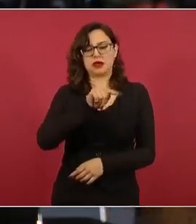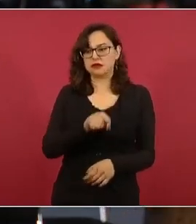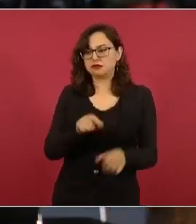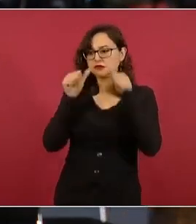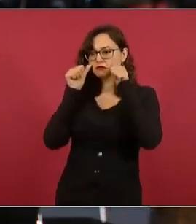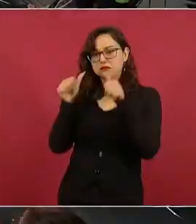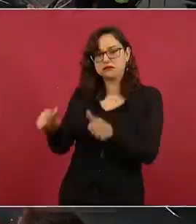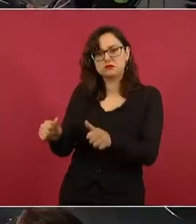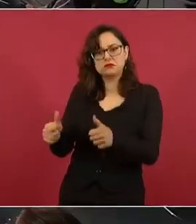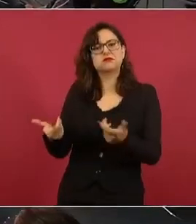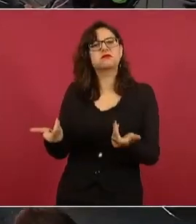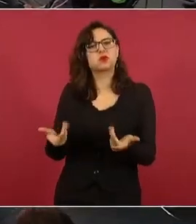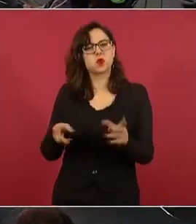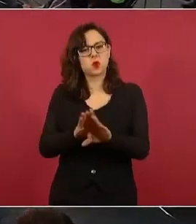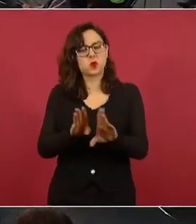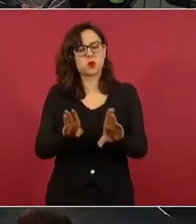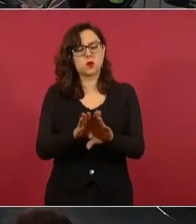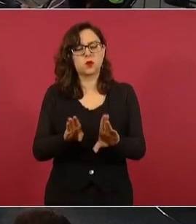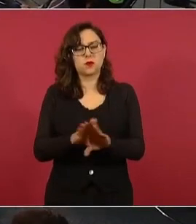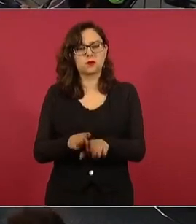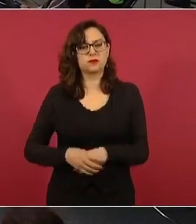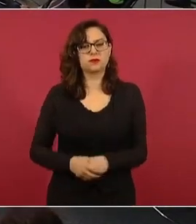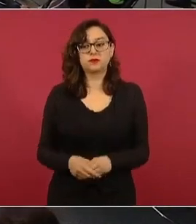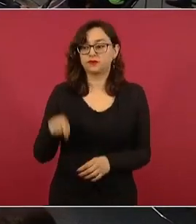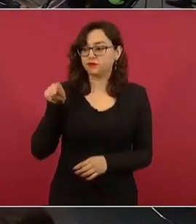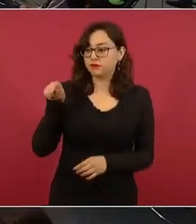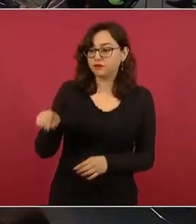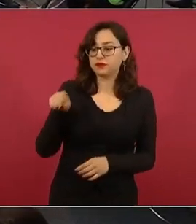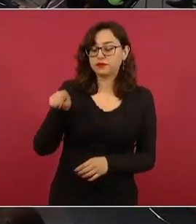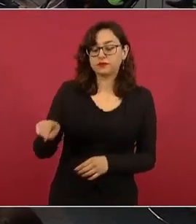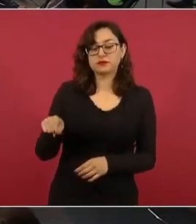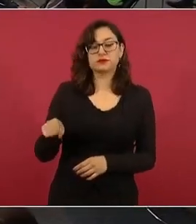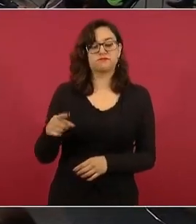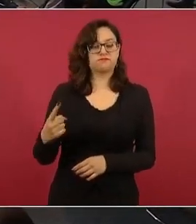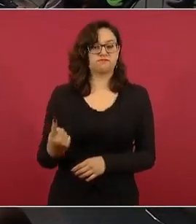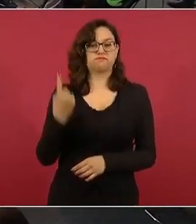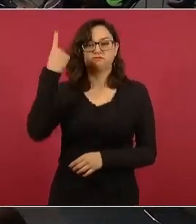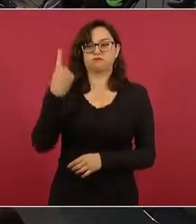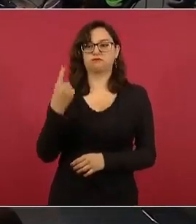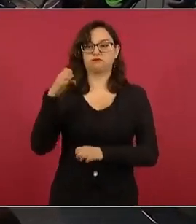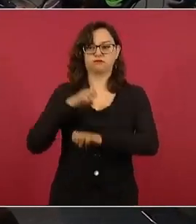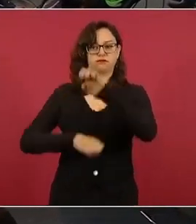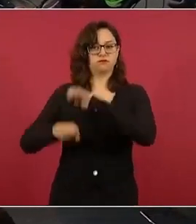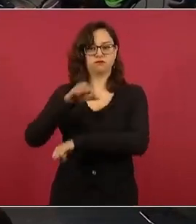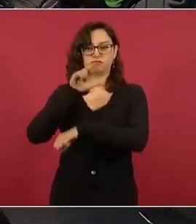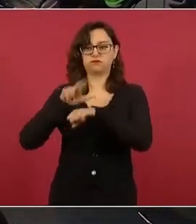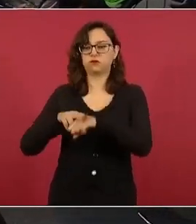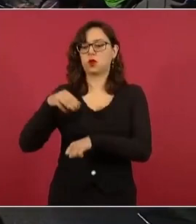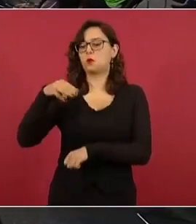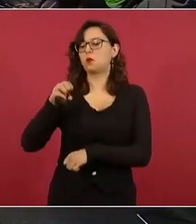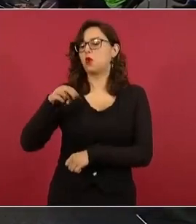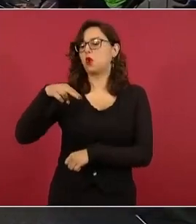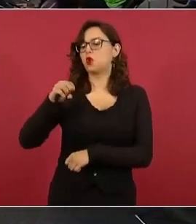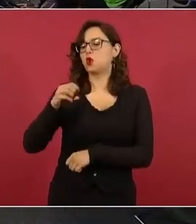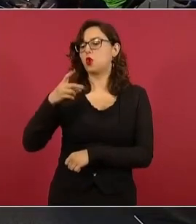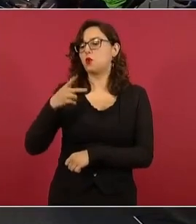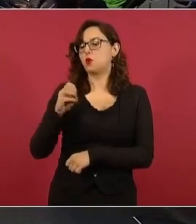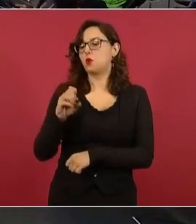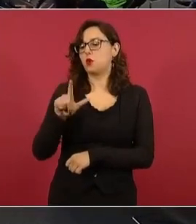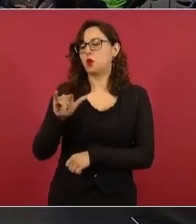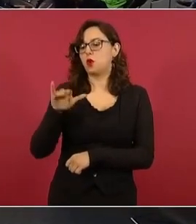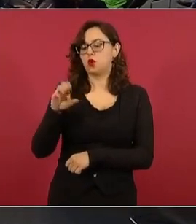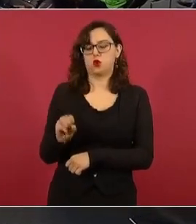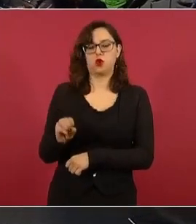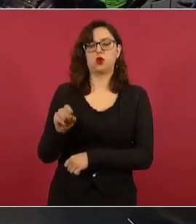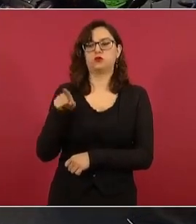222 granjas. Todas es un monopolio que se llama Quequén, pero